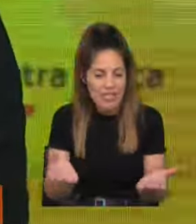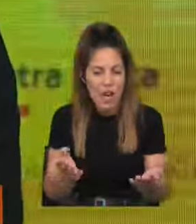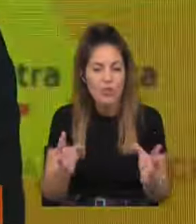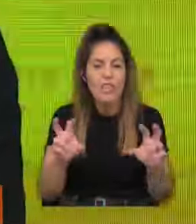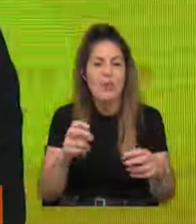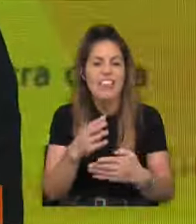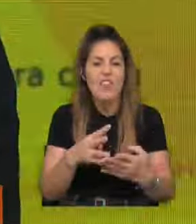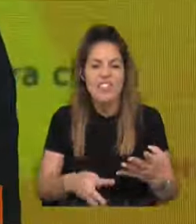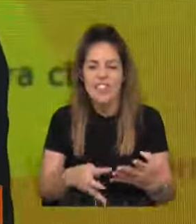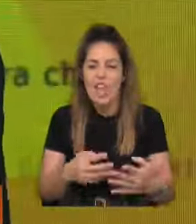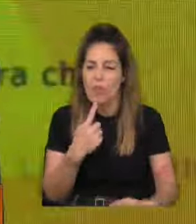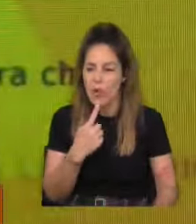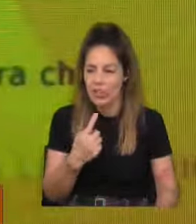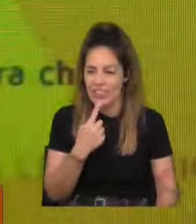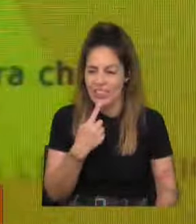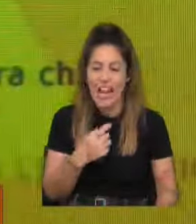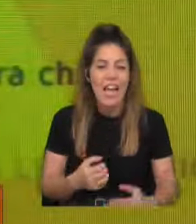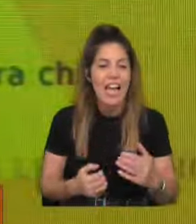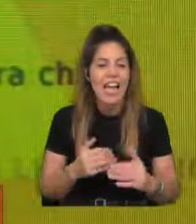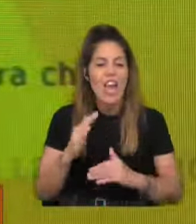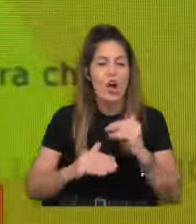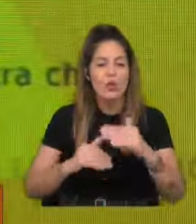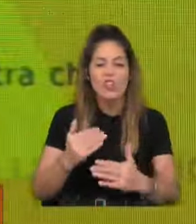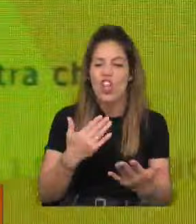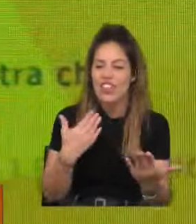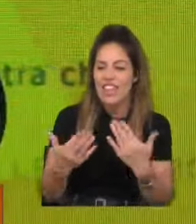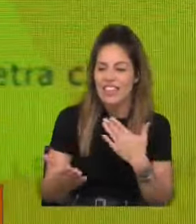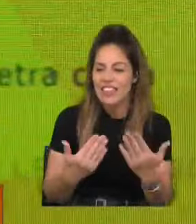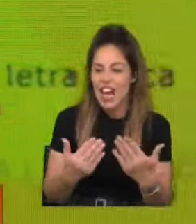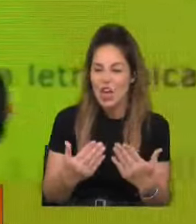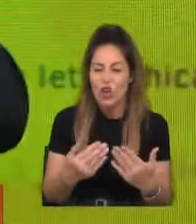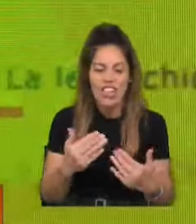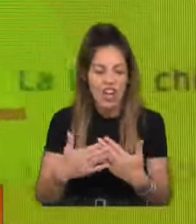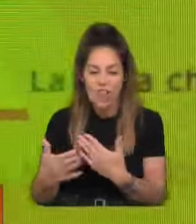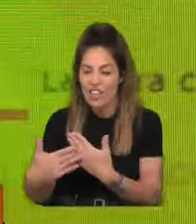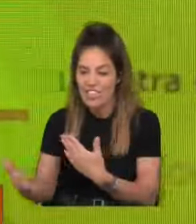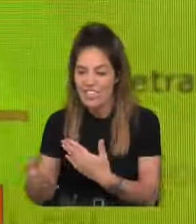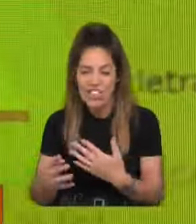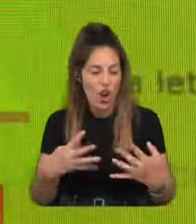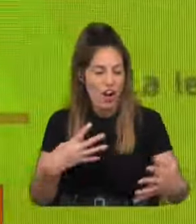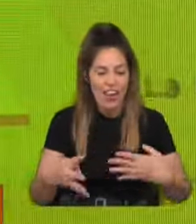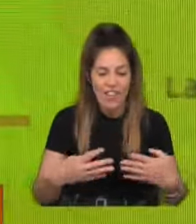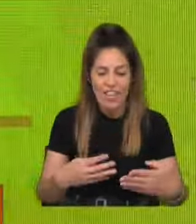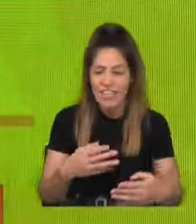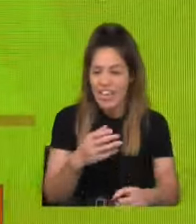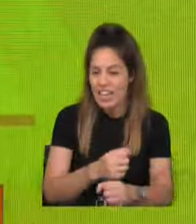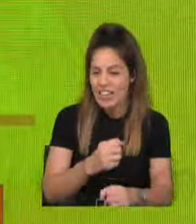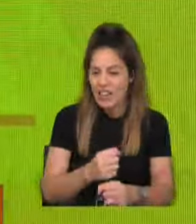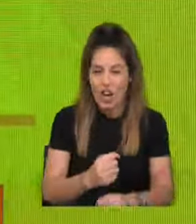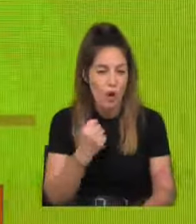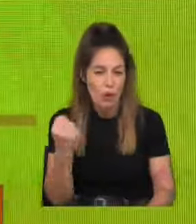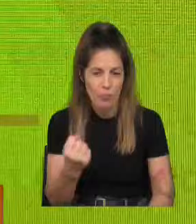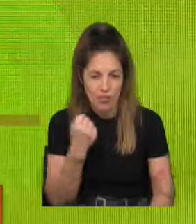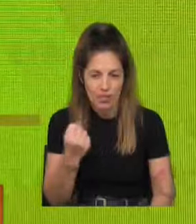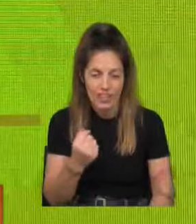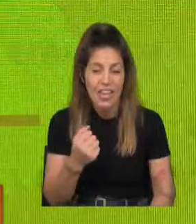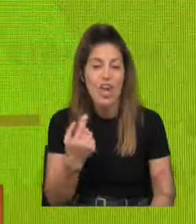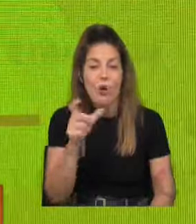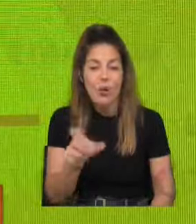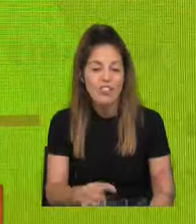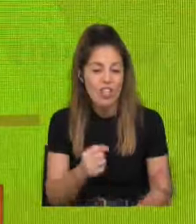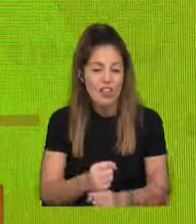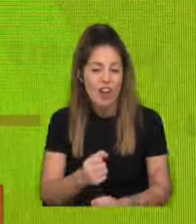que esto en la construcción del diálogo y en la construcción del diálogo político entre los vecinos en la feria en lugar de trabajo es muy importante que un trabajador